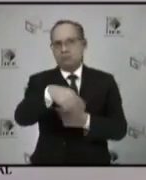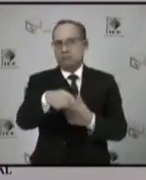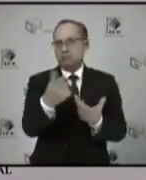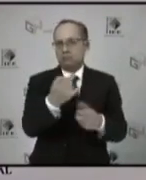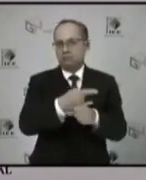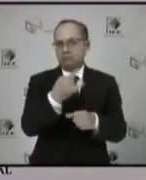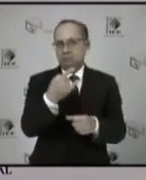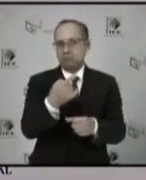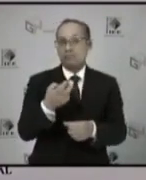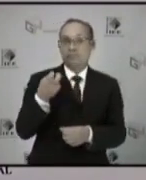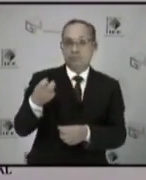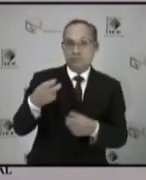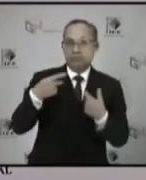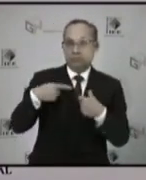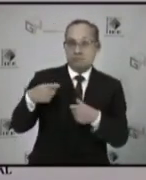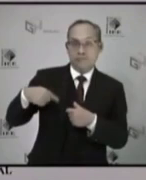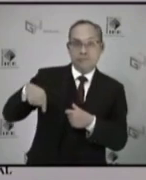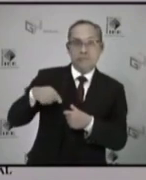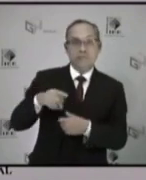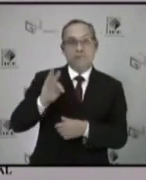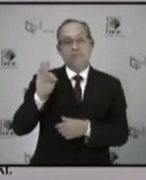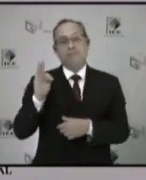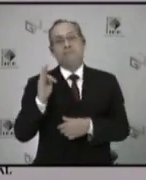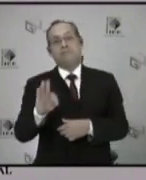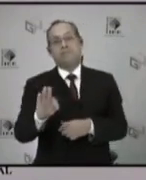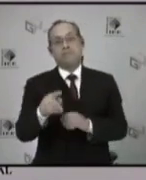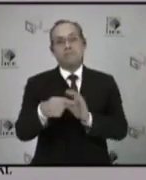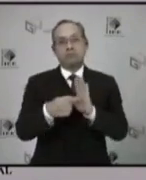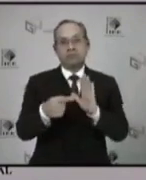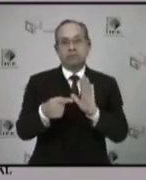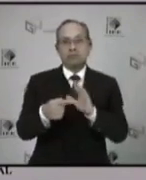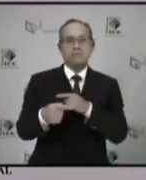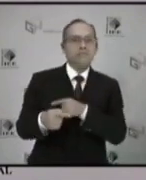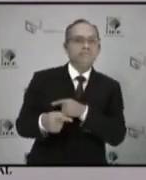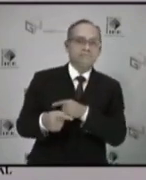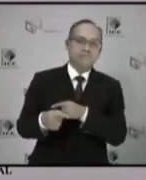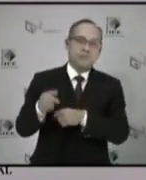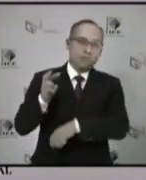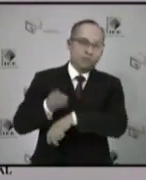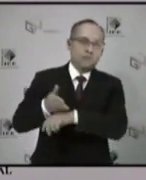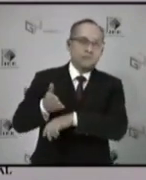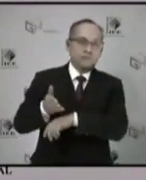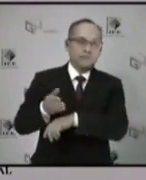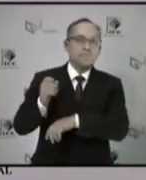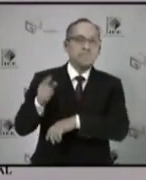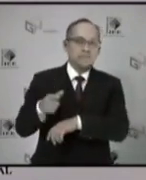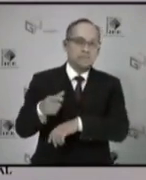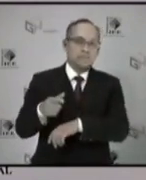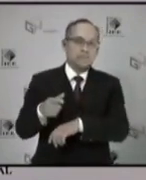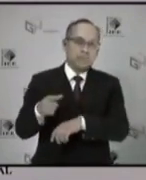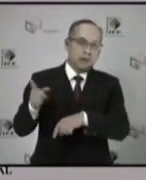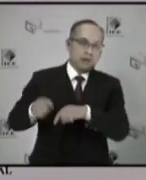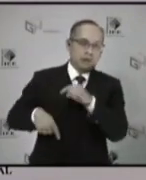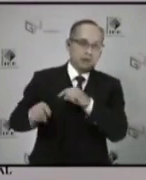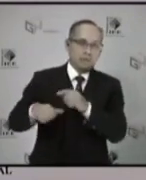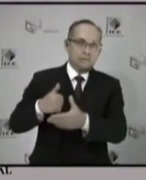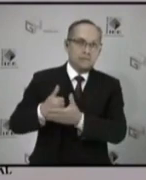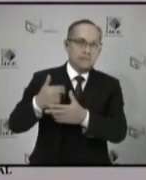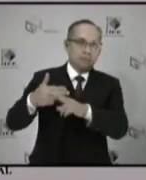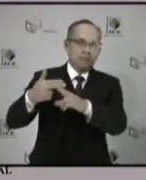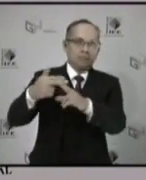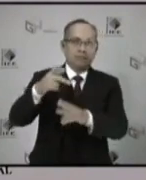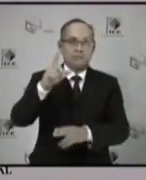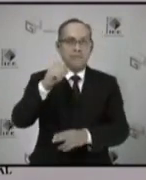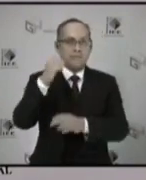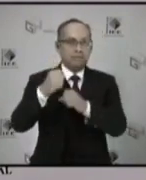y traicionen a la gente del pueblo, multas, la destitución, suspensión e inhabilitación hasta por 20 años. Y